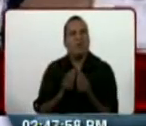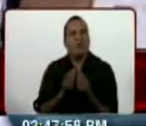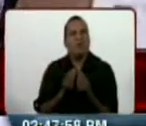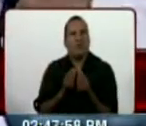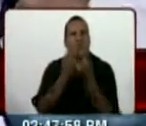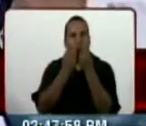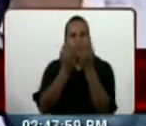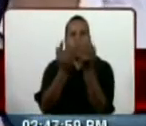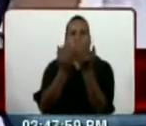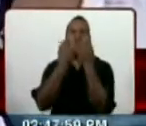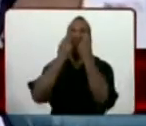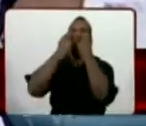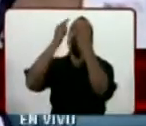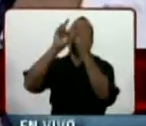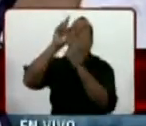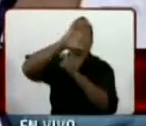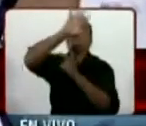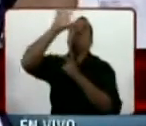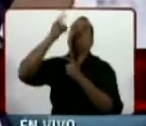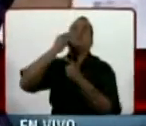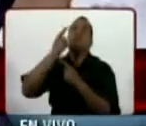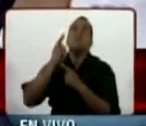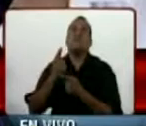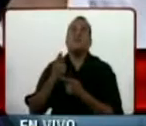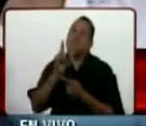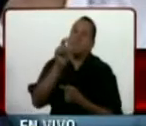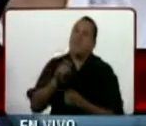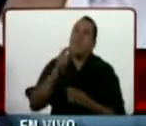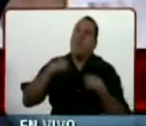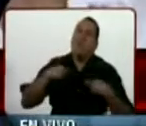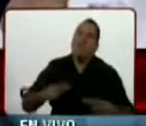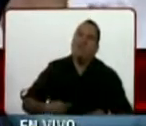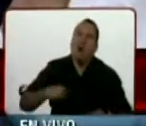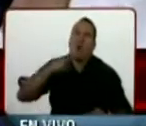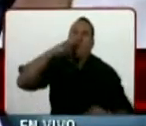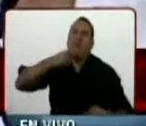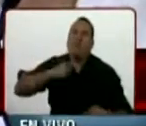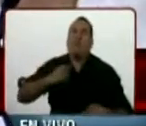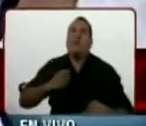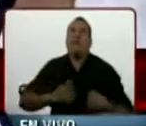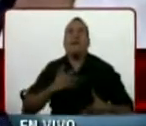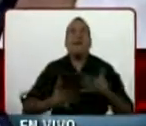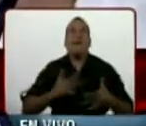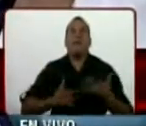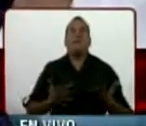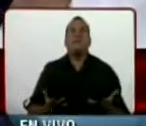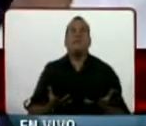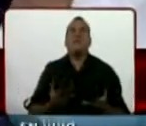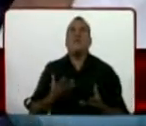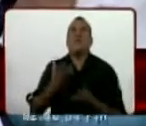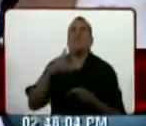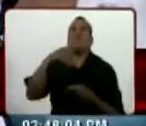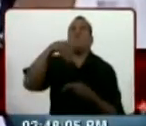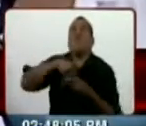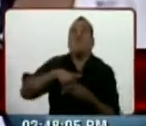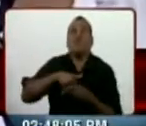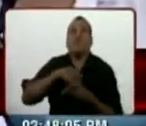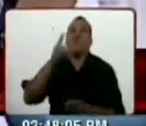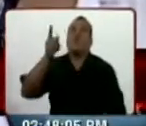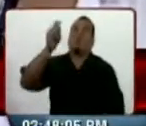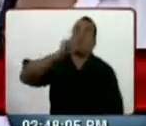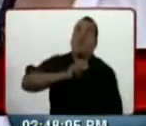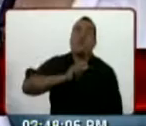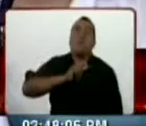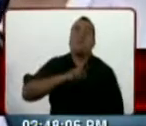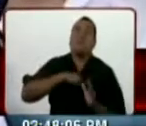el cielo y quisiera saber, como ser humano, como hombre, qué sintió en ese preciso momento, porque ha sido un mes lleno de muchos